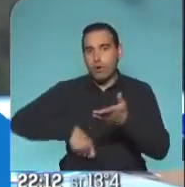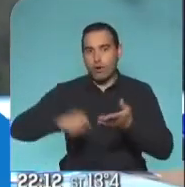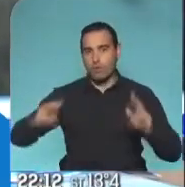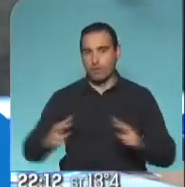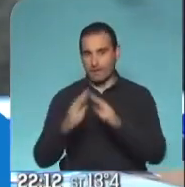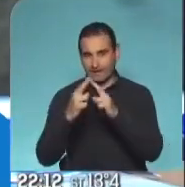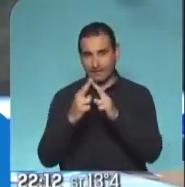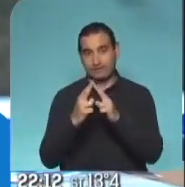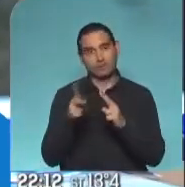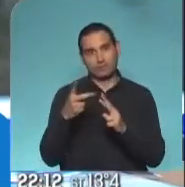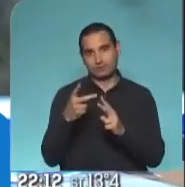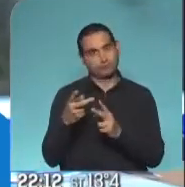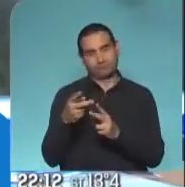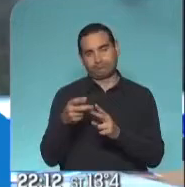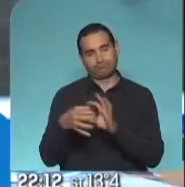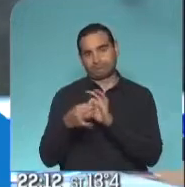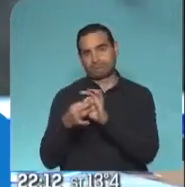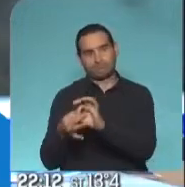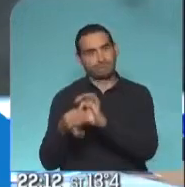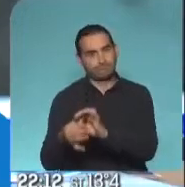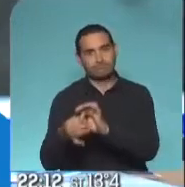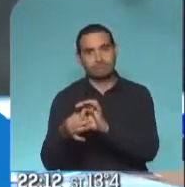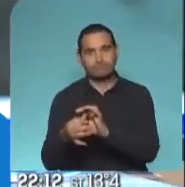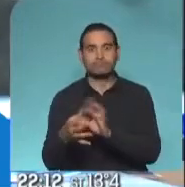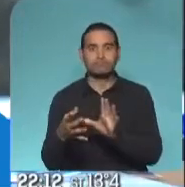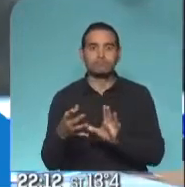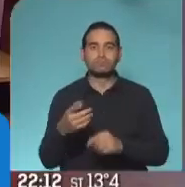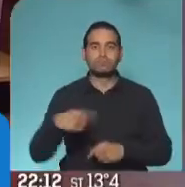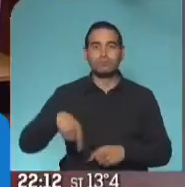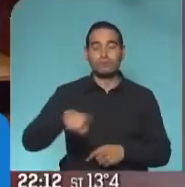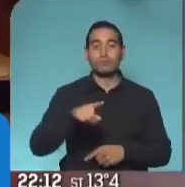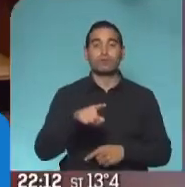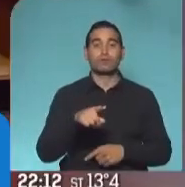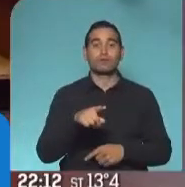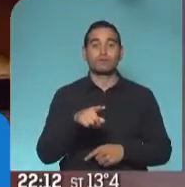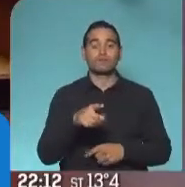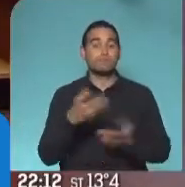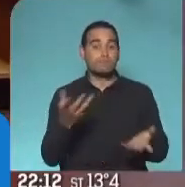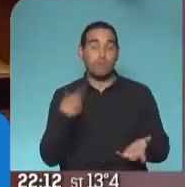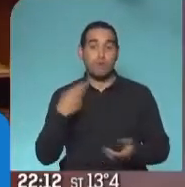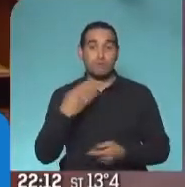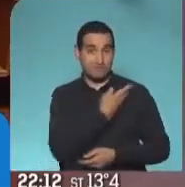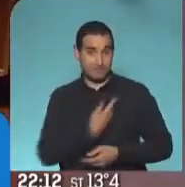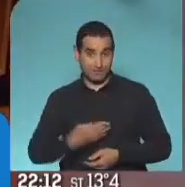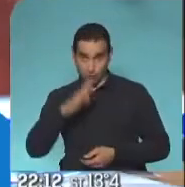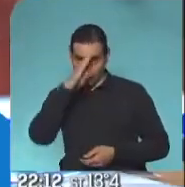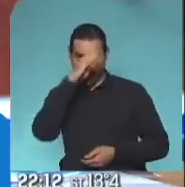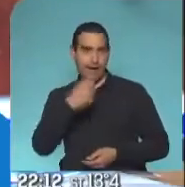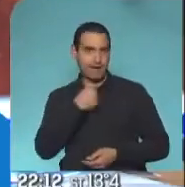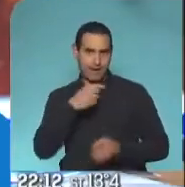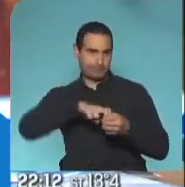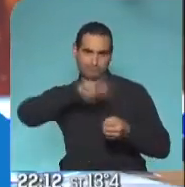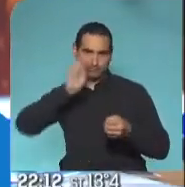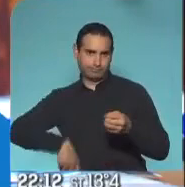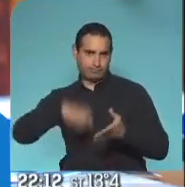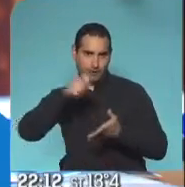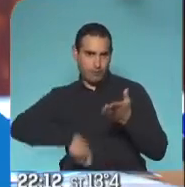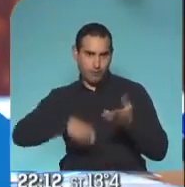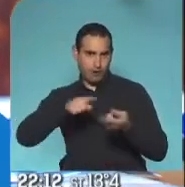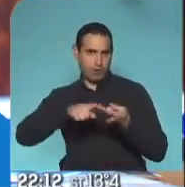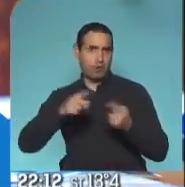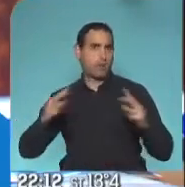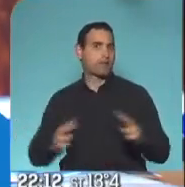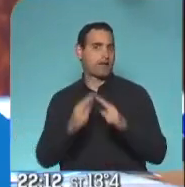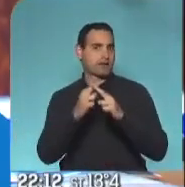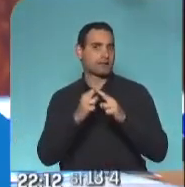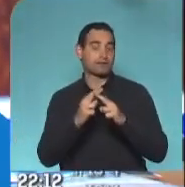eso se aferraron justamente para suscribirlo, porque Bolsonaro quería salirse del Acuerdo de París,